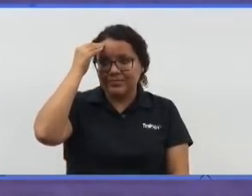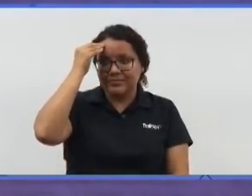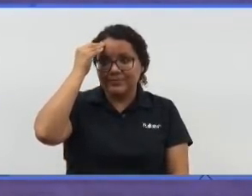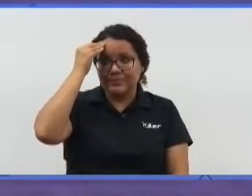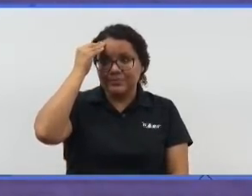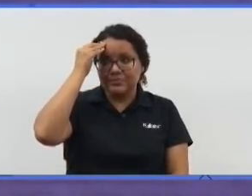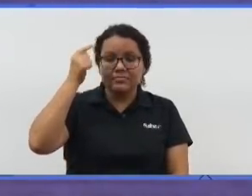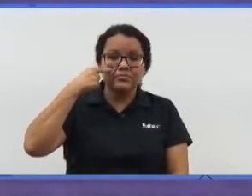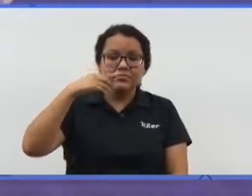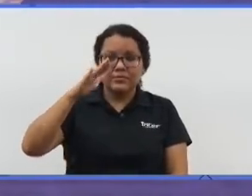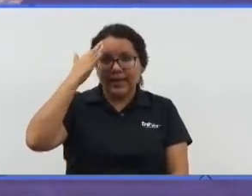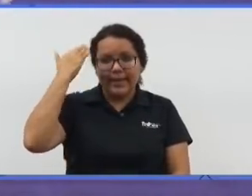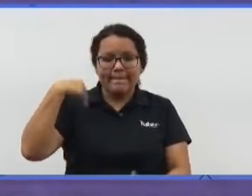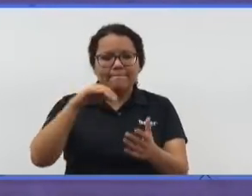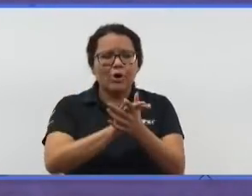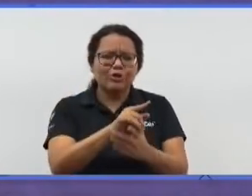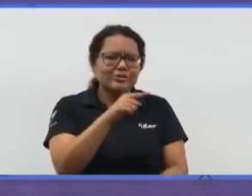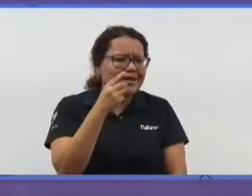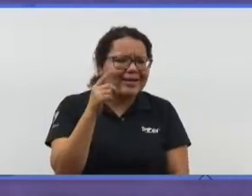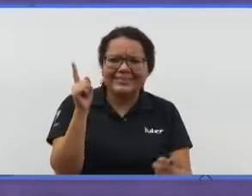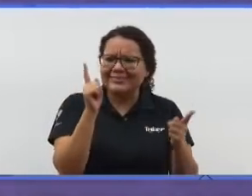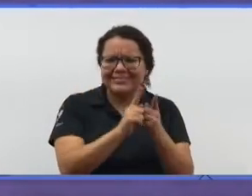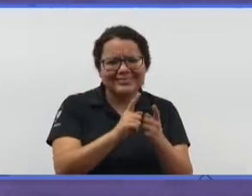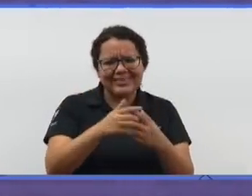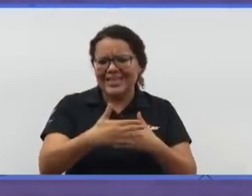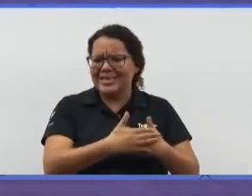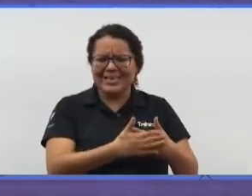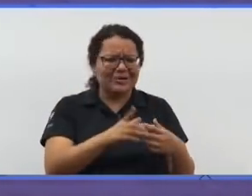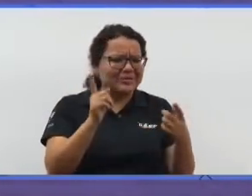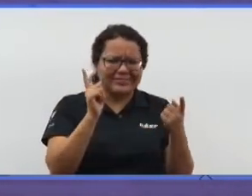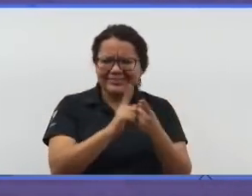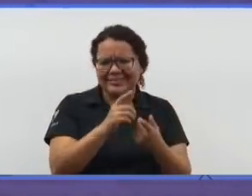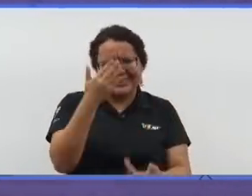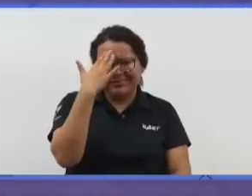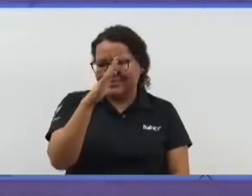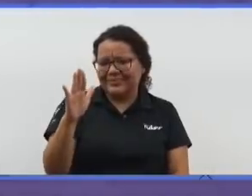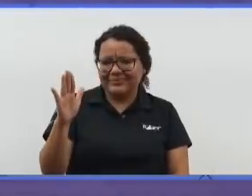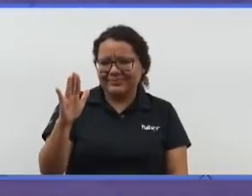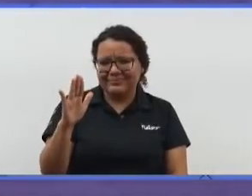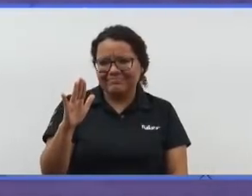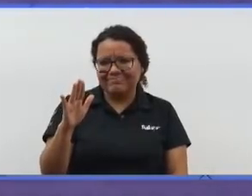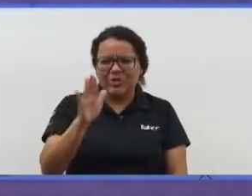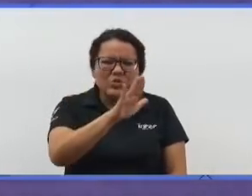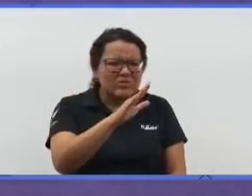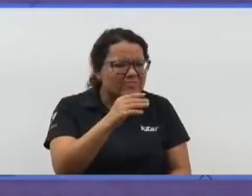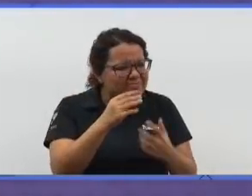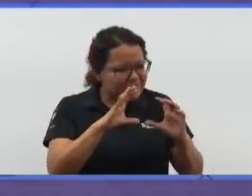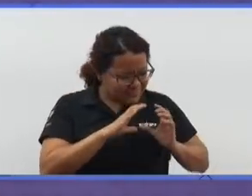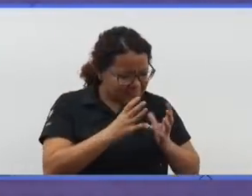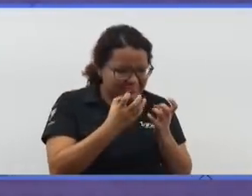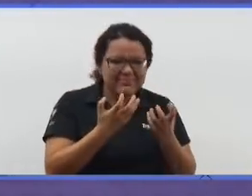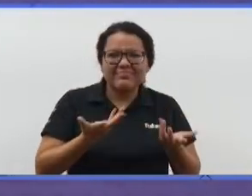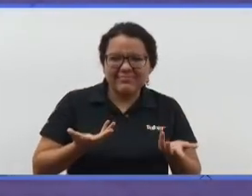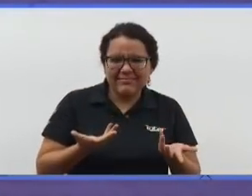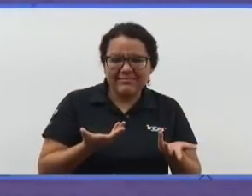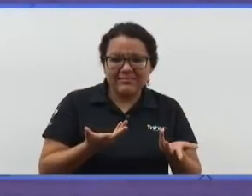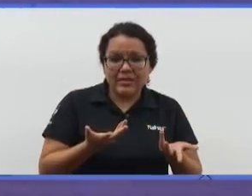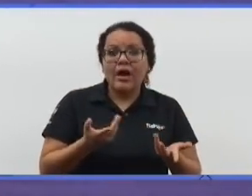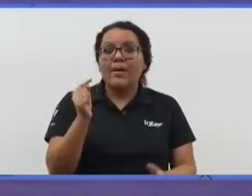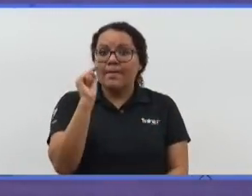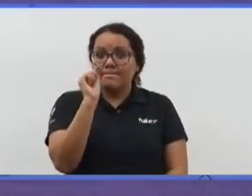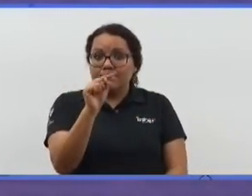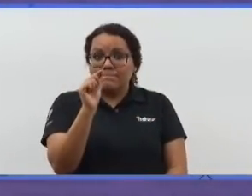su esposa no los conoce sus hijos no los deseos de su corazón por eso la biblia dice